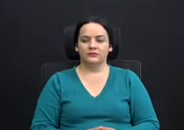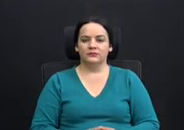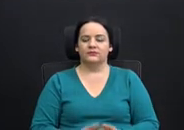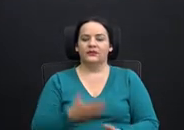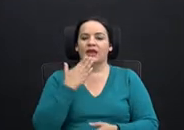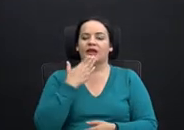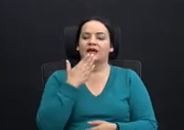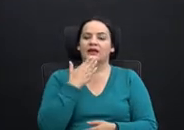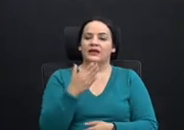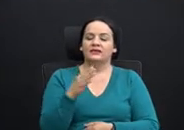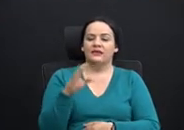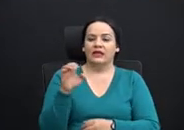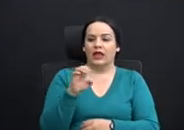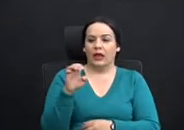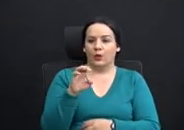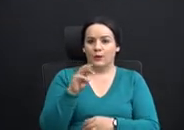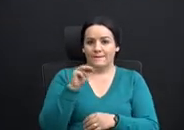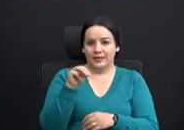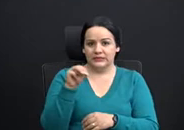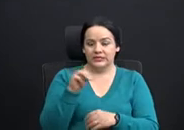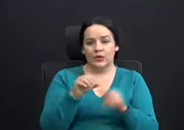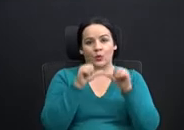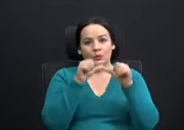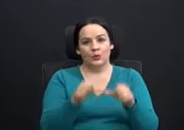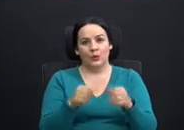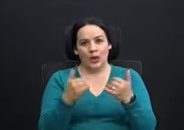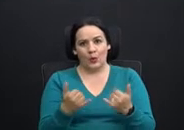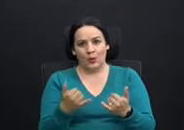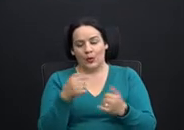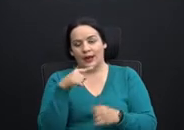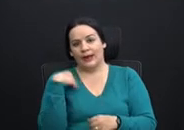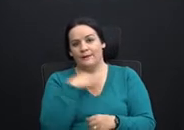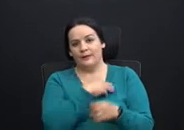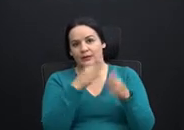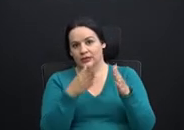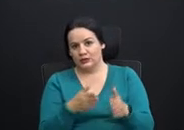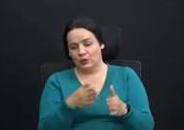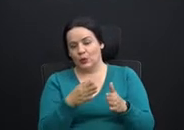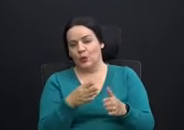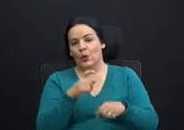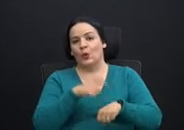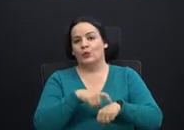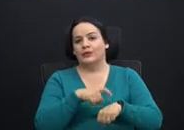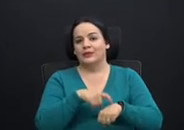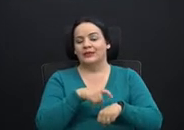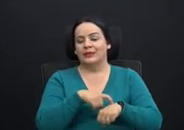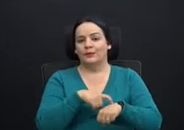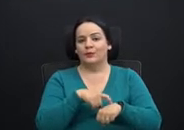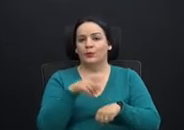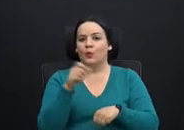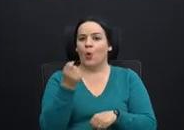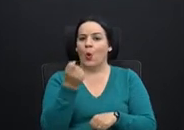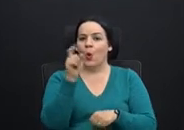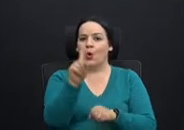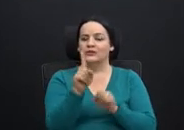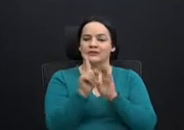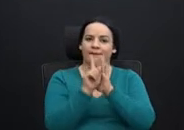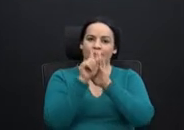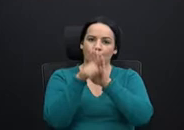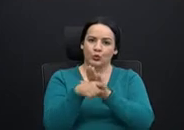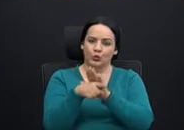Gracias, don Erwin Macís. Continúa el señor ministro, hasta por un espacio que quedan 11 minutos.